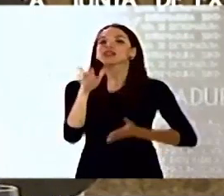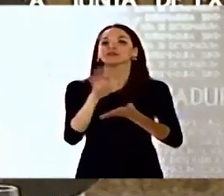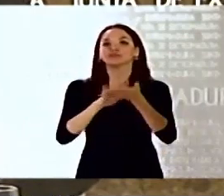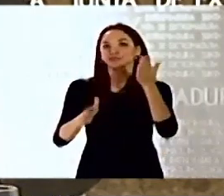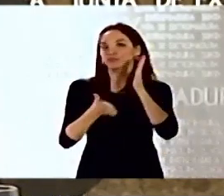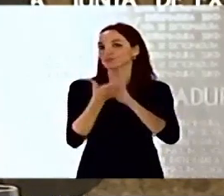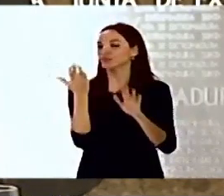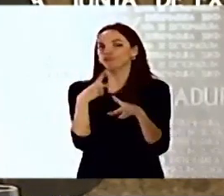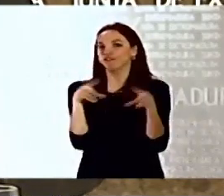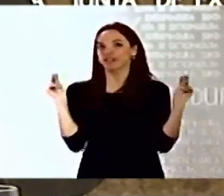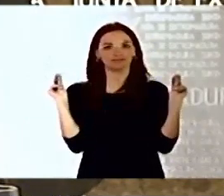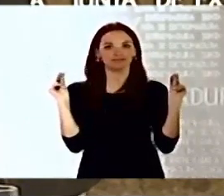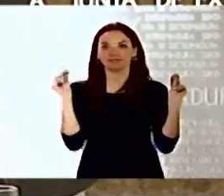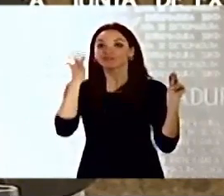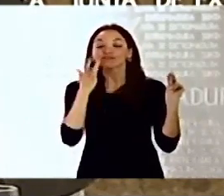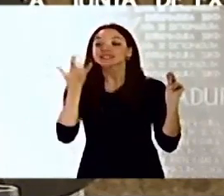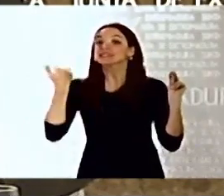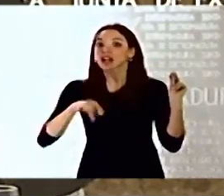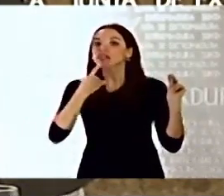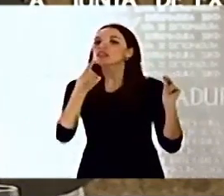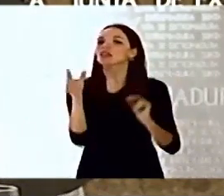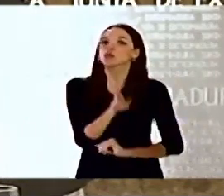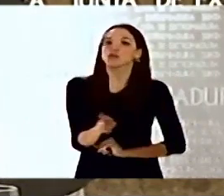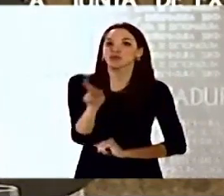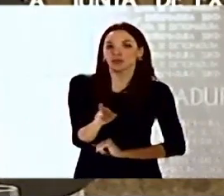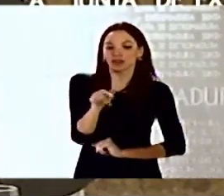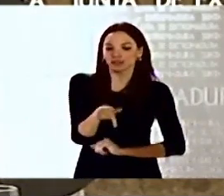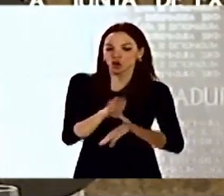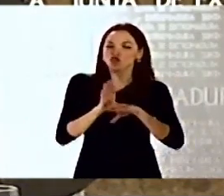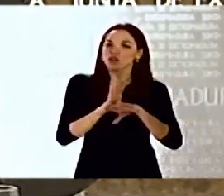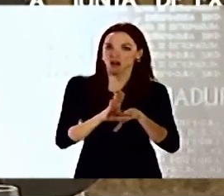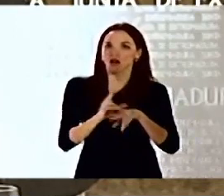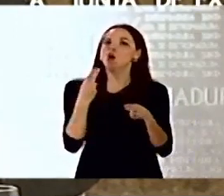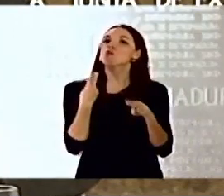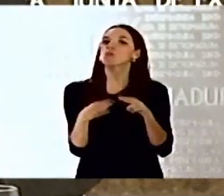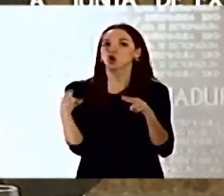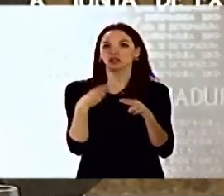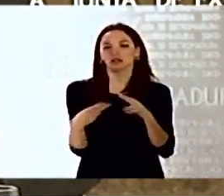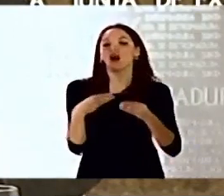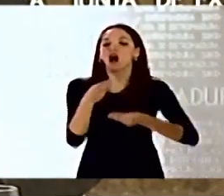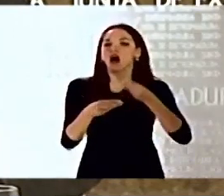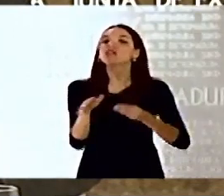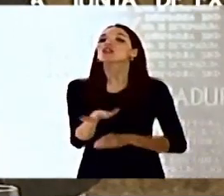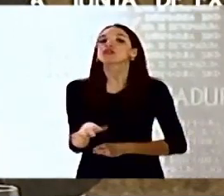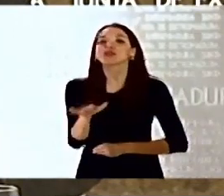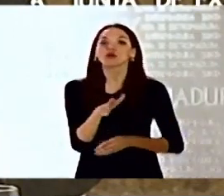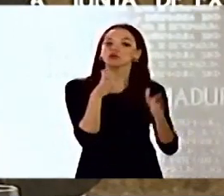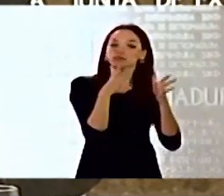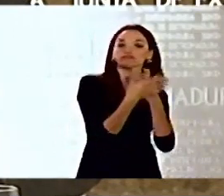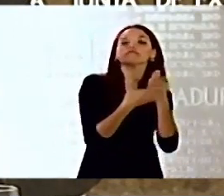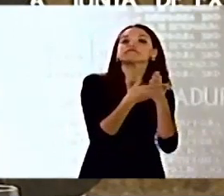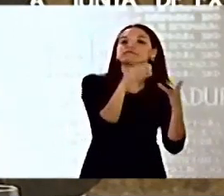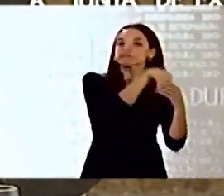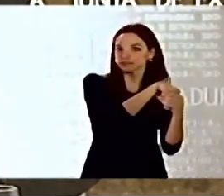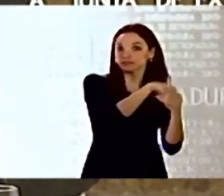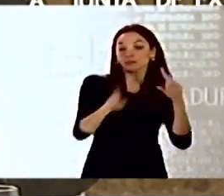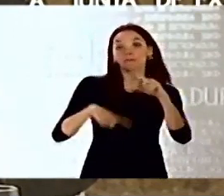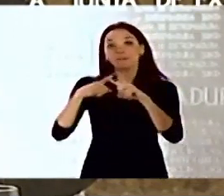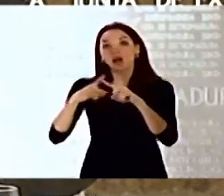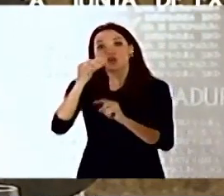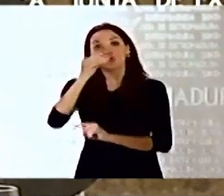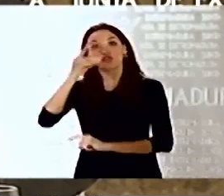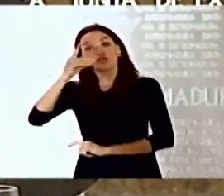como siempre ha dicho esta consejería, hacemos política en los consejos de gobierno y en el Diario Oficial de